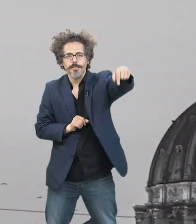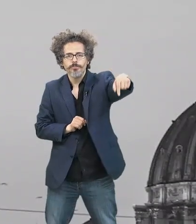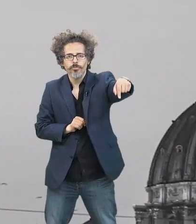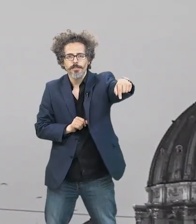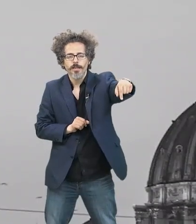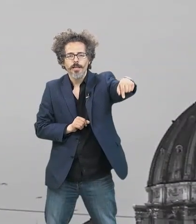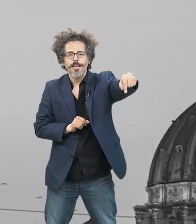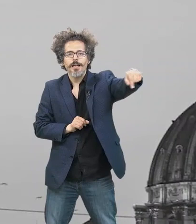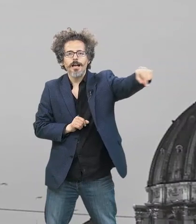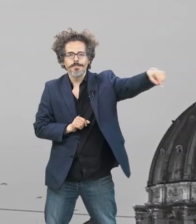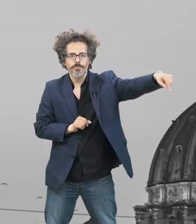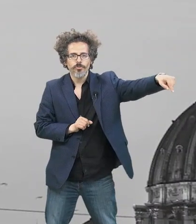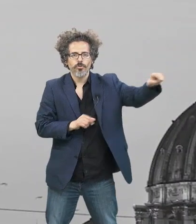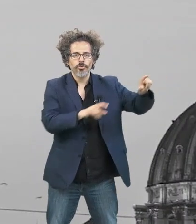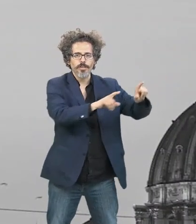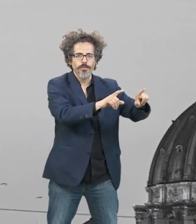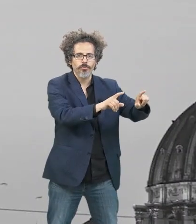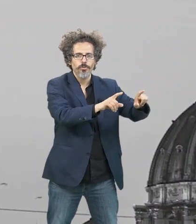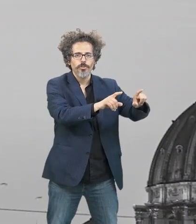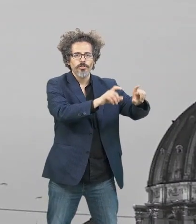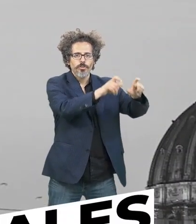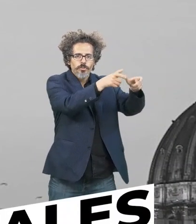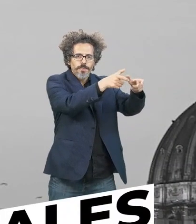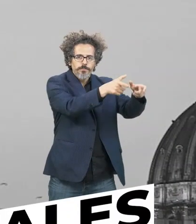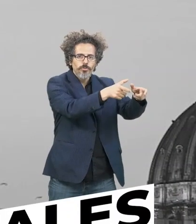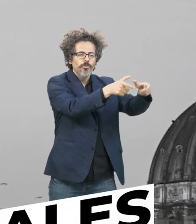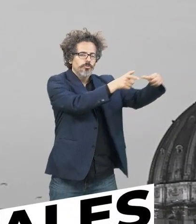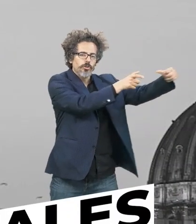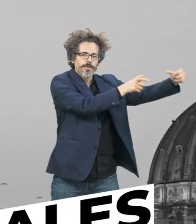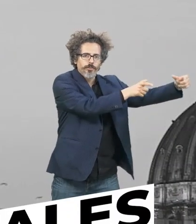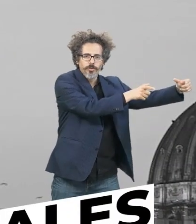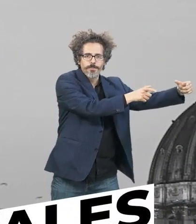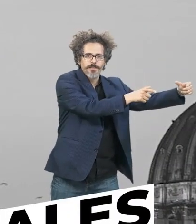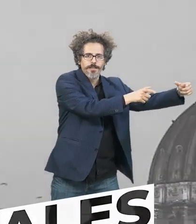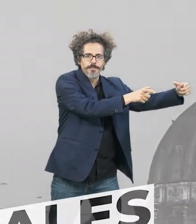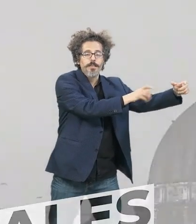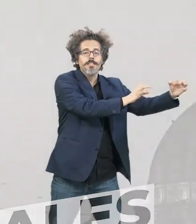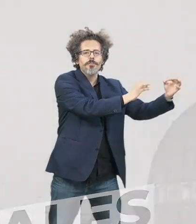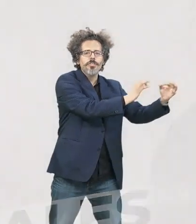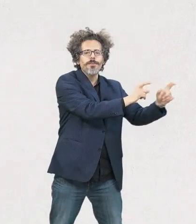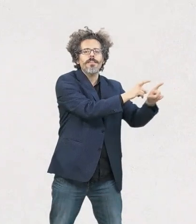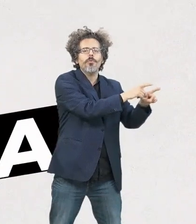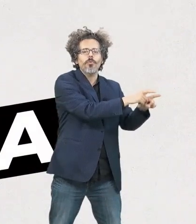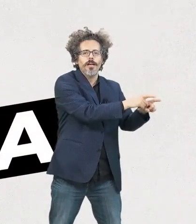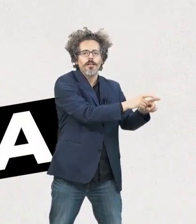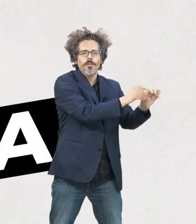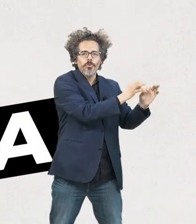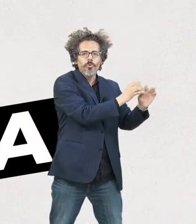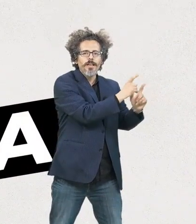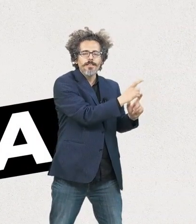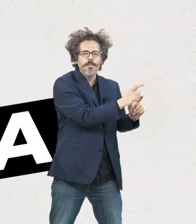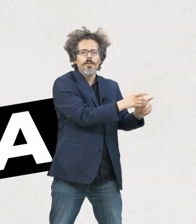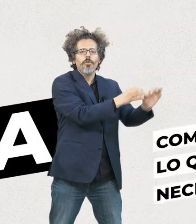la iglesia católica ha sido colocado dentro de los pecados capitales se nos habla de Gula